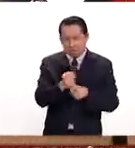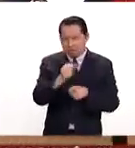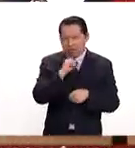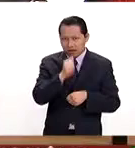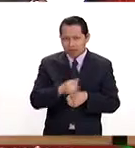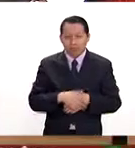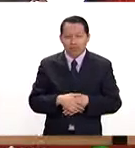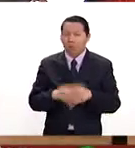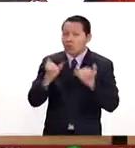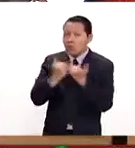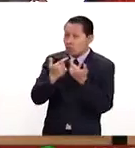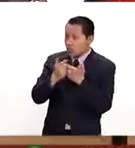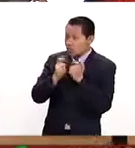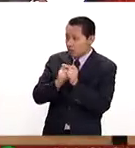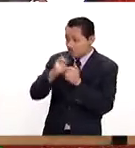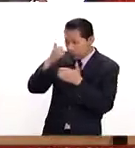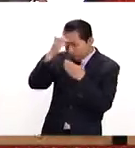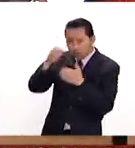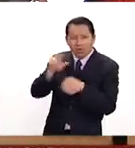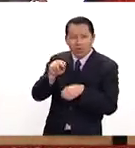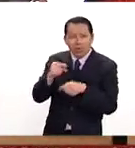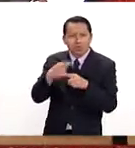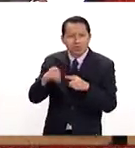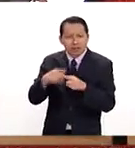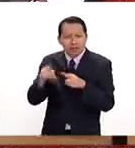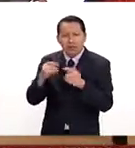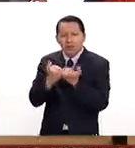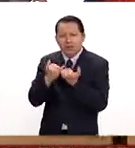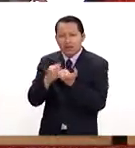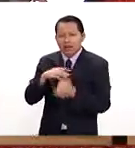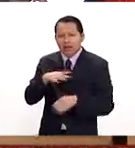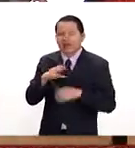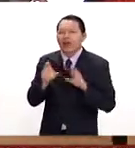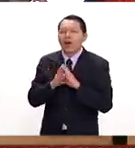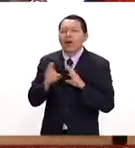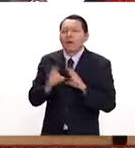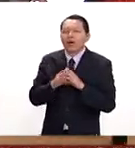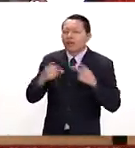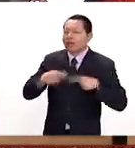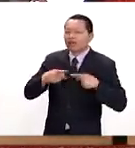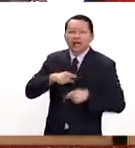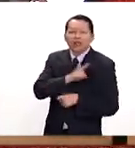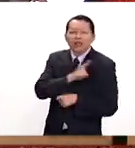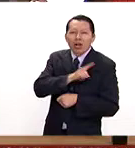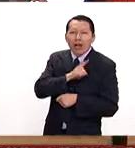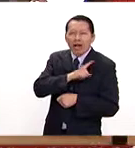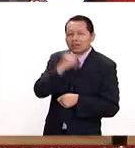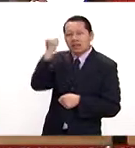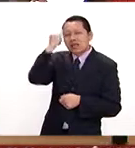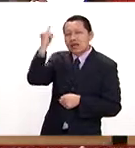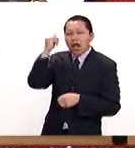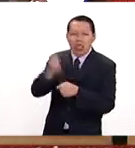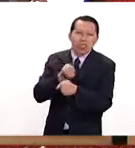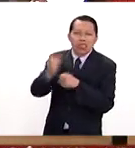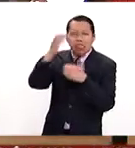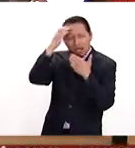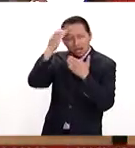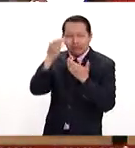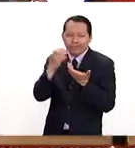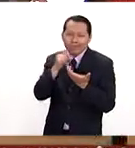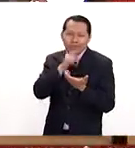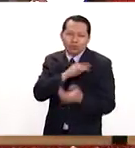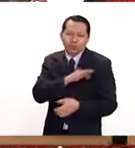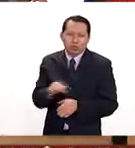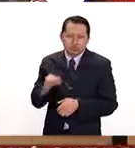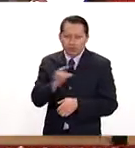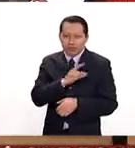en el caso de grupos terroristas, sino de los llamados lobos solitarios. Exacto, ¿no? Que es también algo que causa mucho temor en